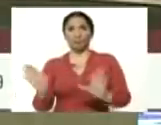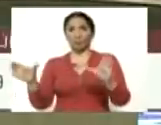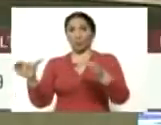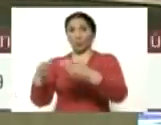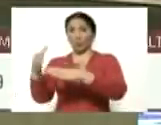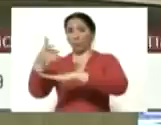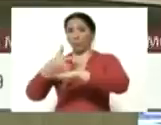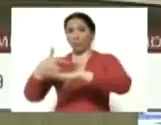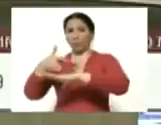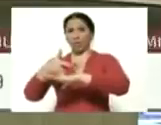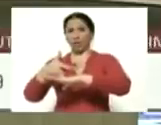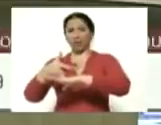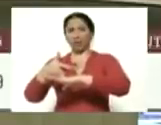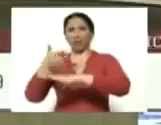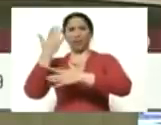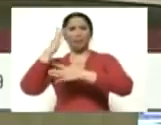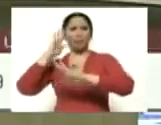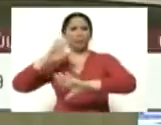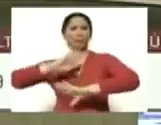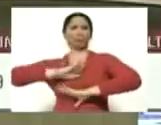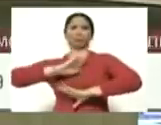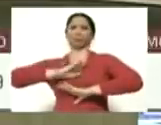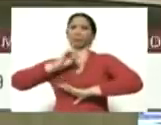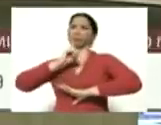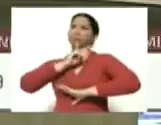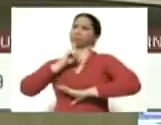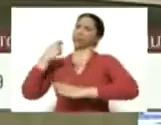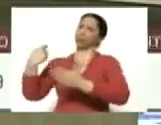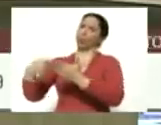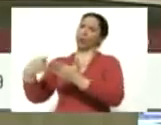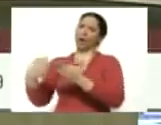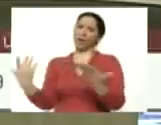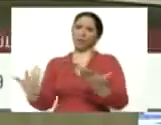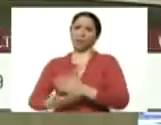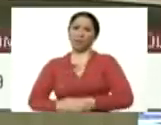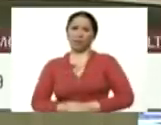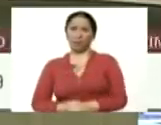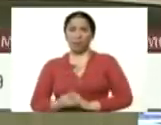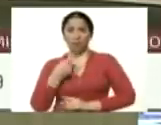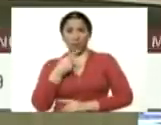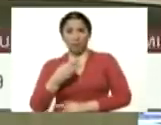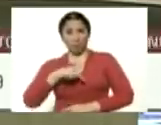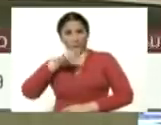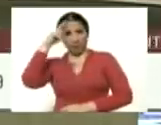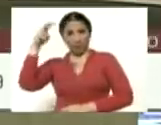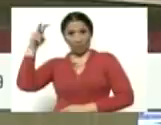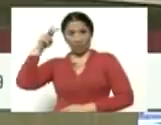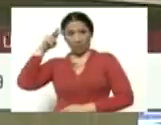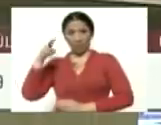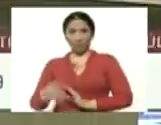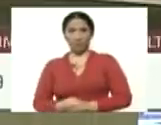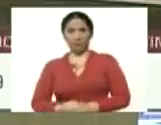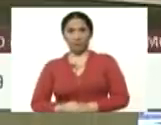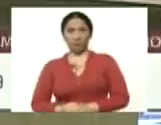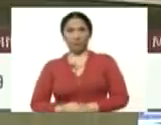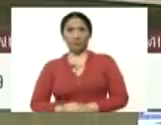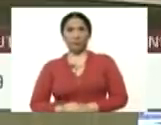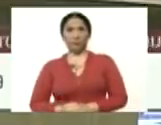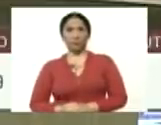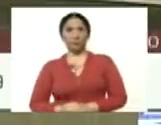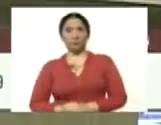gobiernos autodenominados, autoproclamados donantes, dice nuestra Cancillería, se trató de un evento